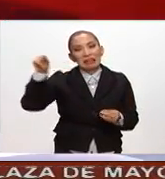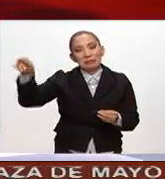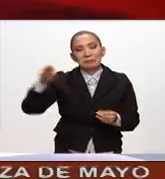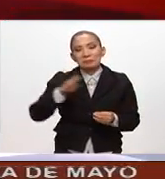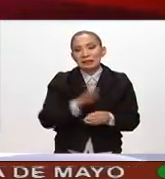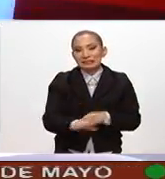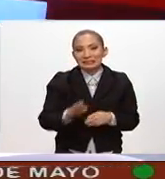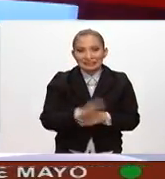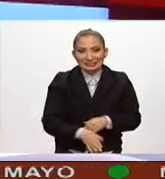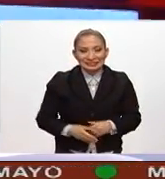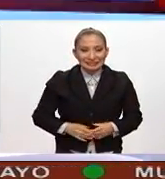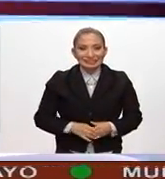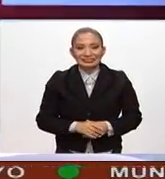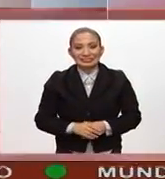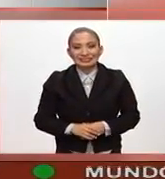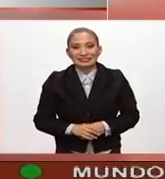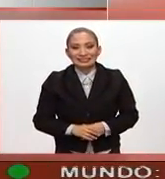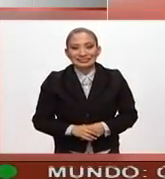Brasil.